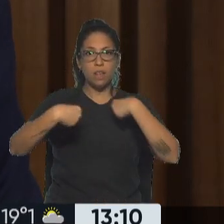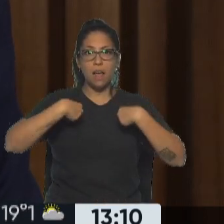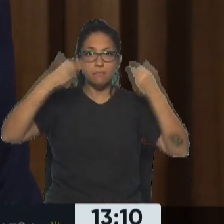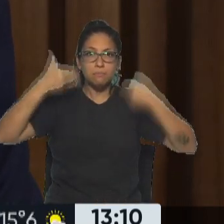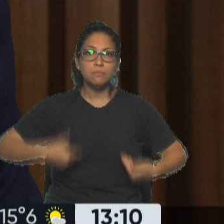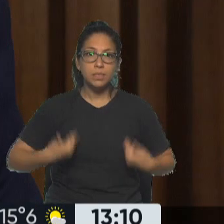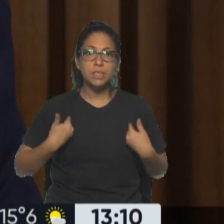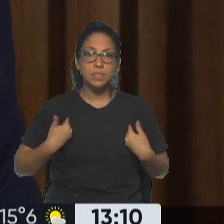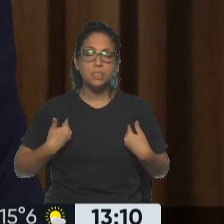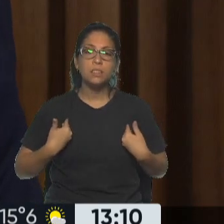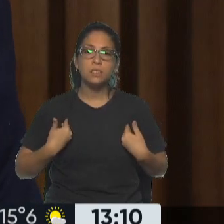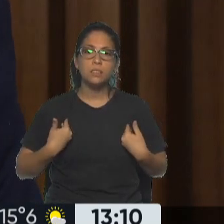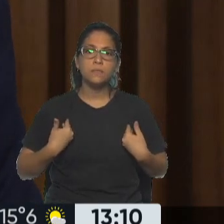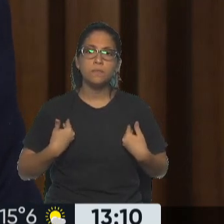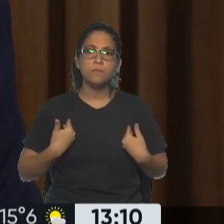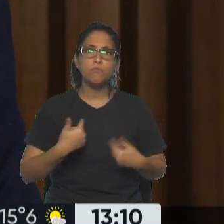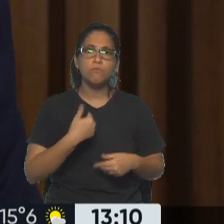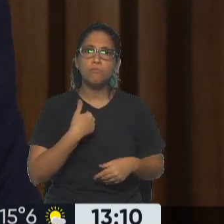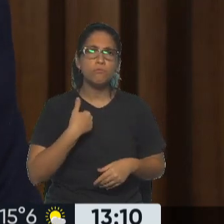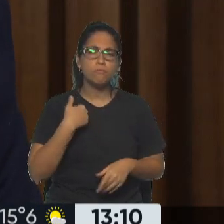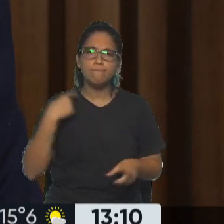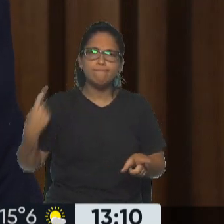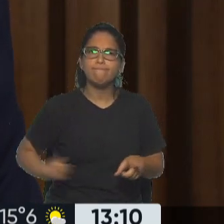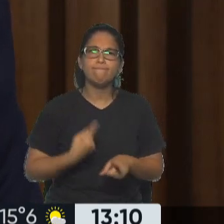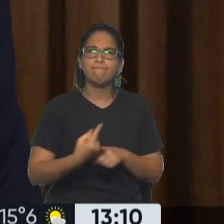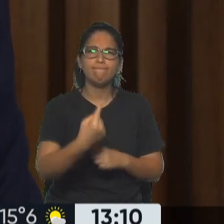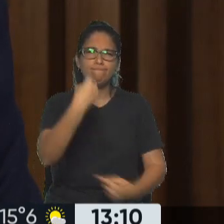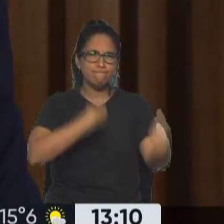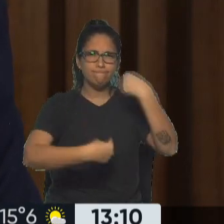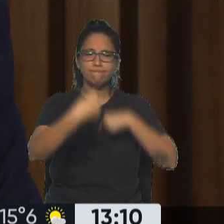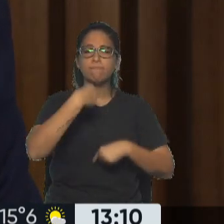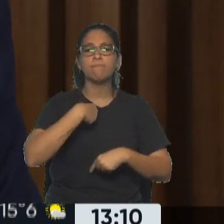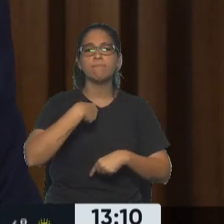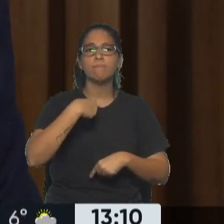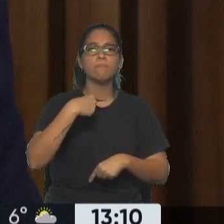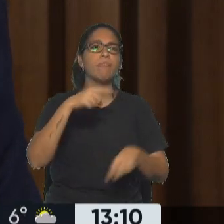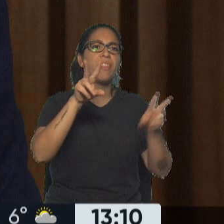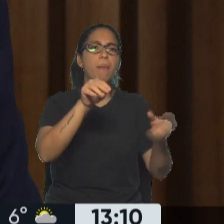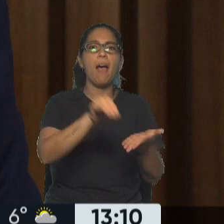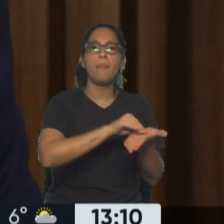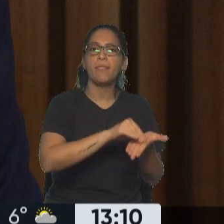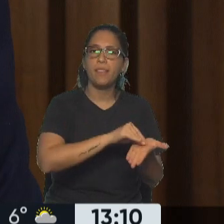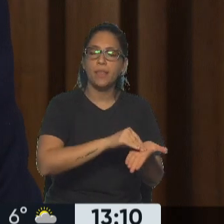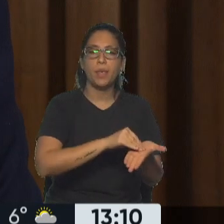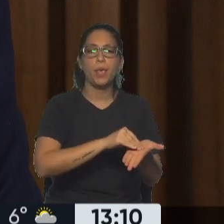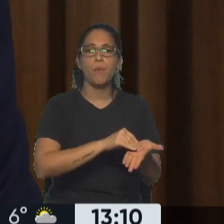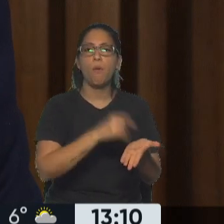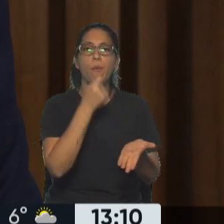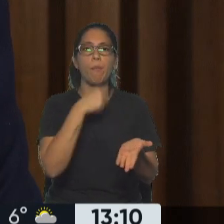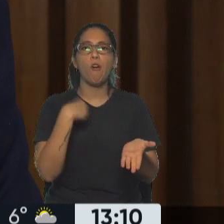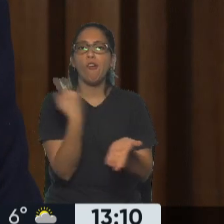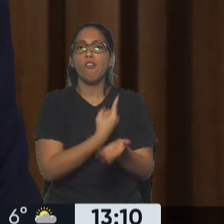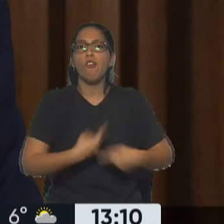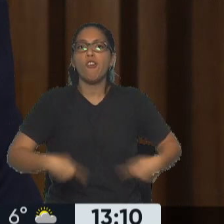yo he recibido una persecución, no solamente el punto de vista administrativo, en donde me han rechazado todos